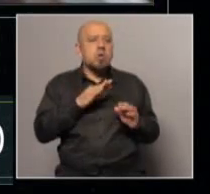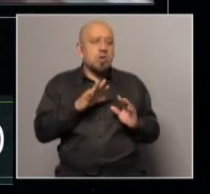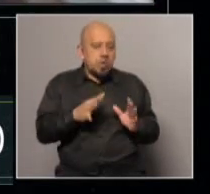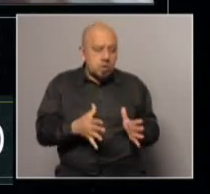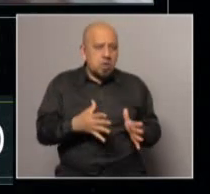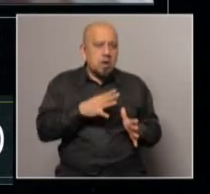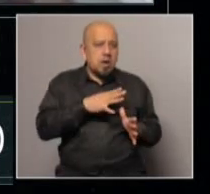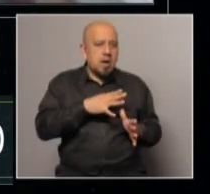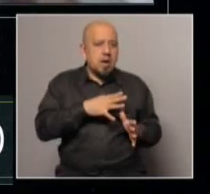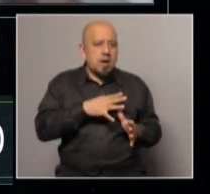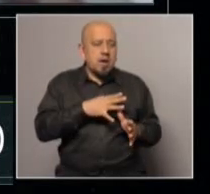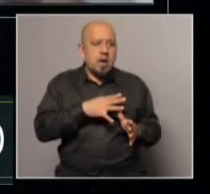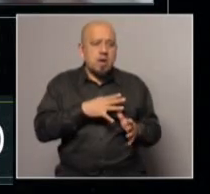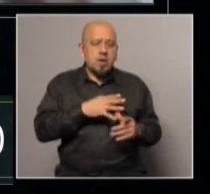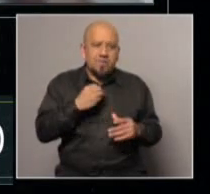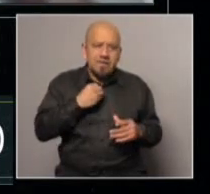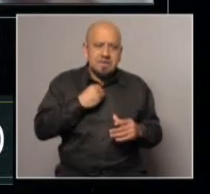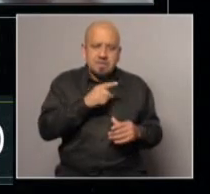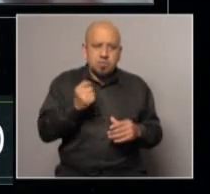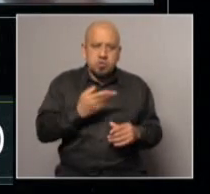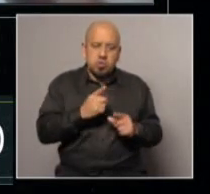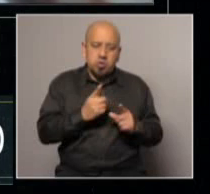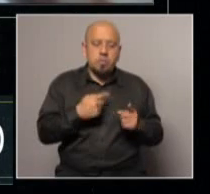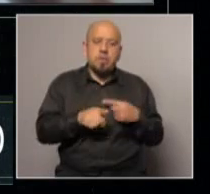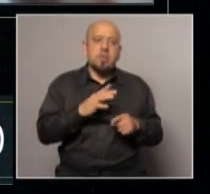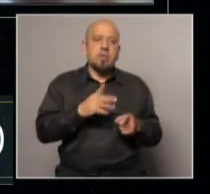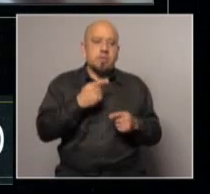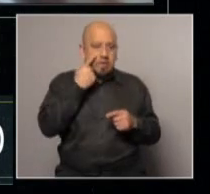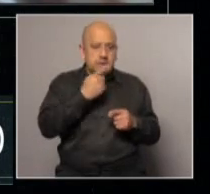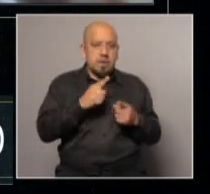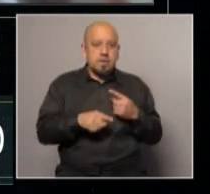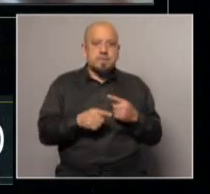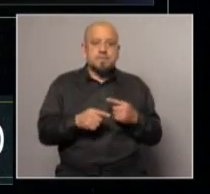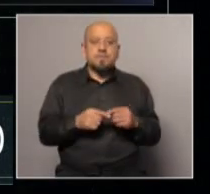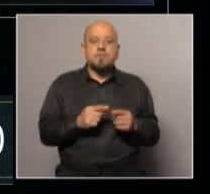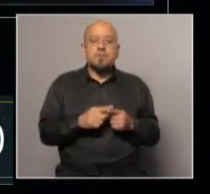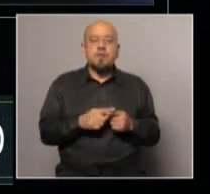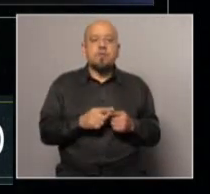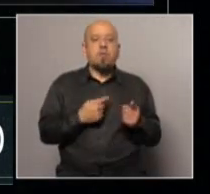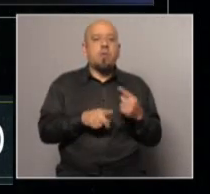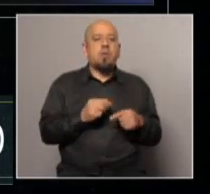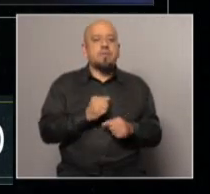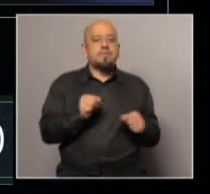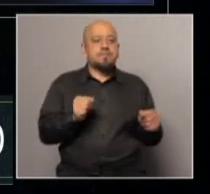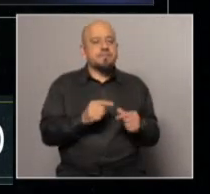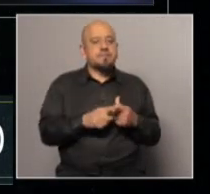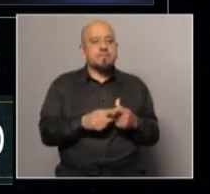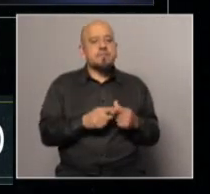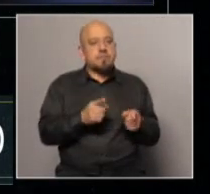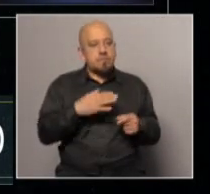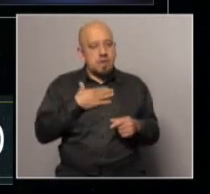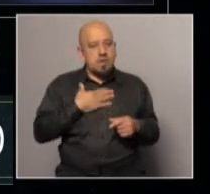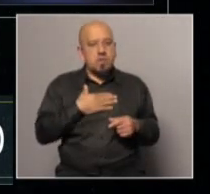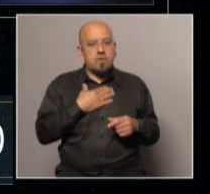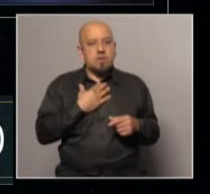ser desconfiado, inclusive. Pero no puede estar todo el mundo bajo sospecha. Aparte de la fiscalización, ser desconfiado, claro, ¿no? Pero no puede estar todo el mundo bajo sospecha. Yo estoy totalmente de acuerdo,